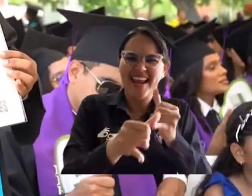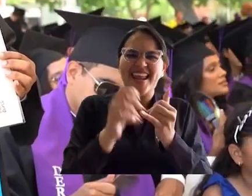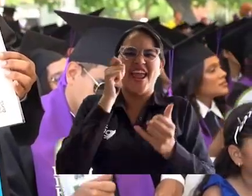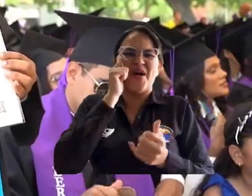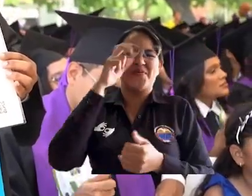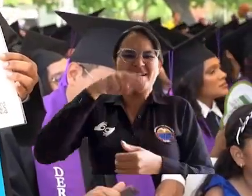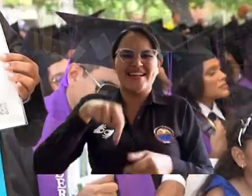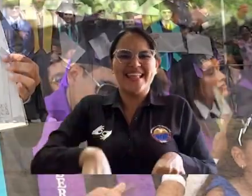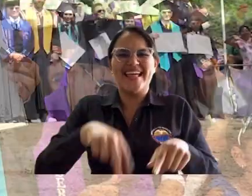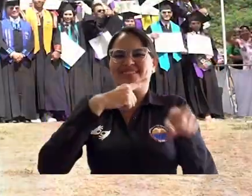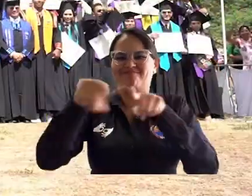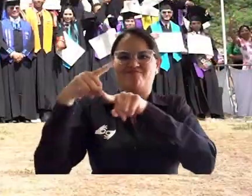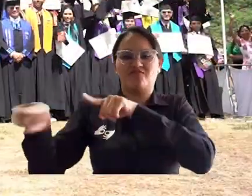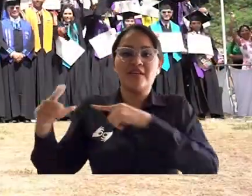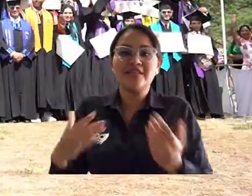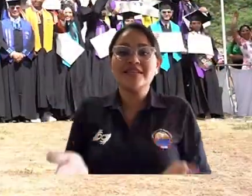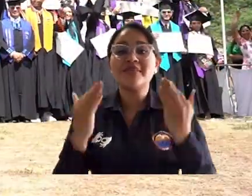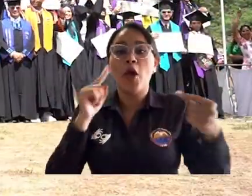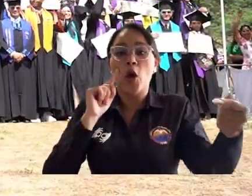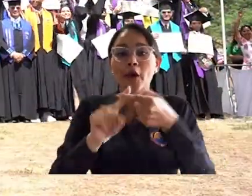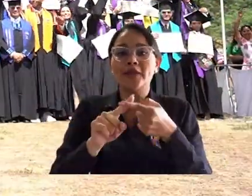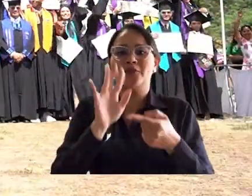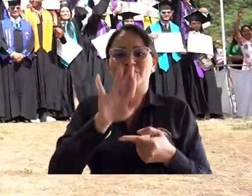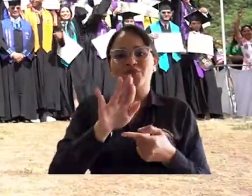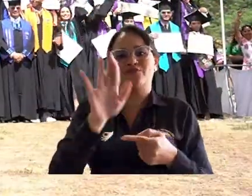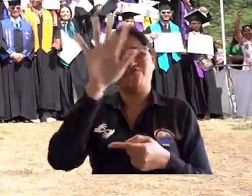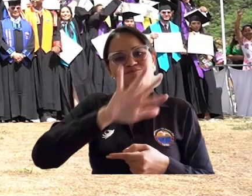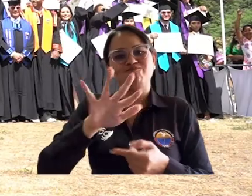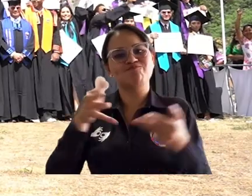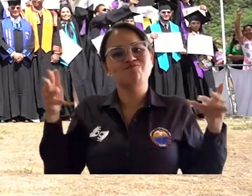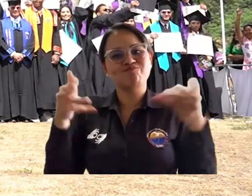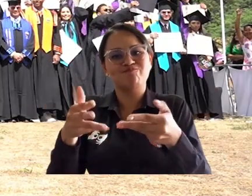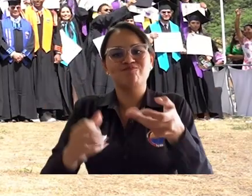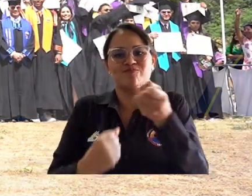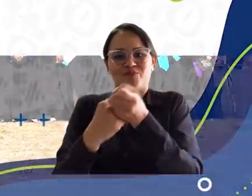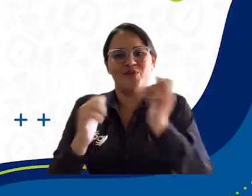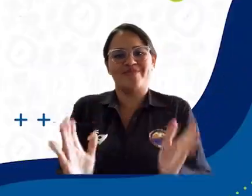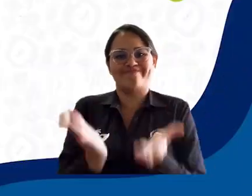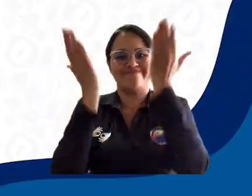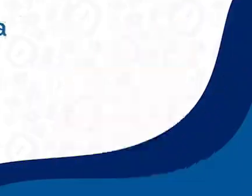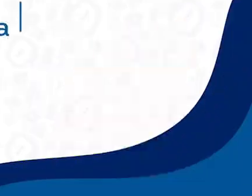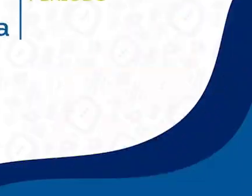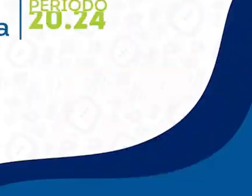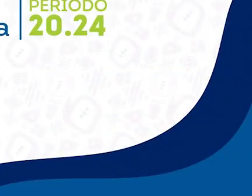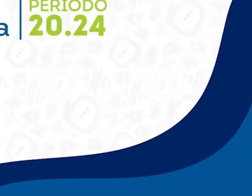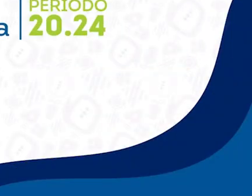ingeniería y humanidades, aportarán a la transformación del territorio y sus comunidades.